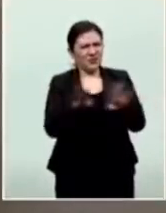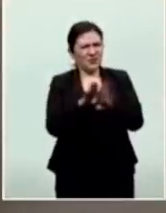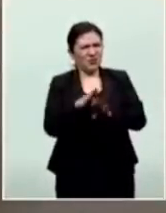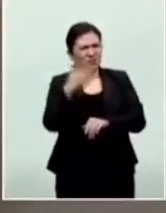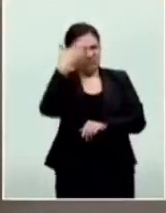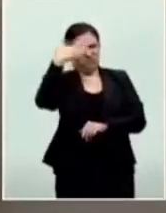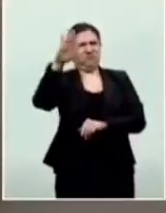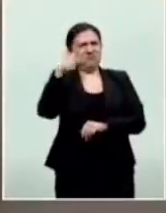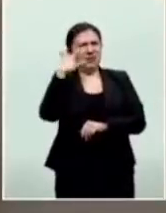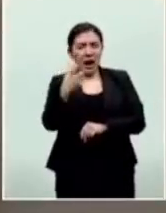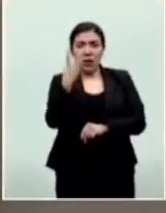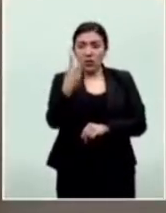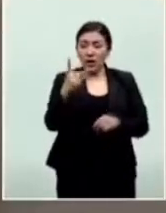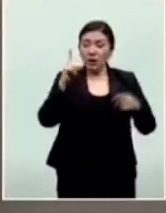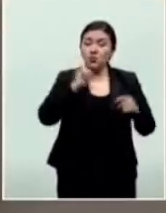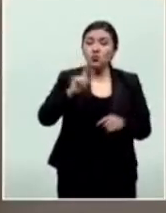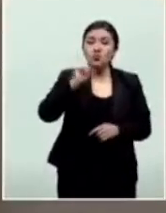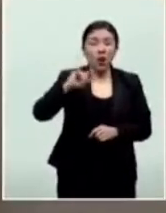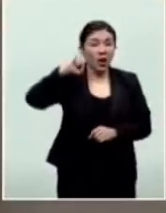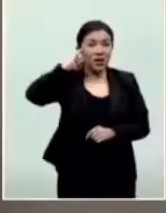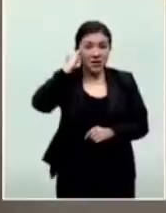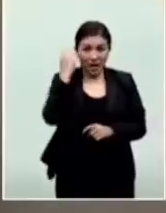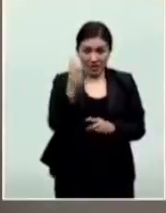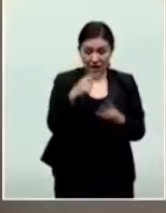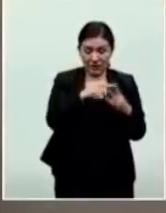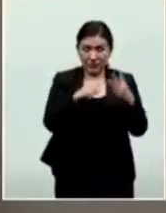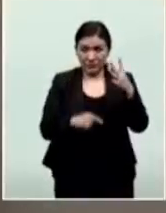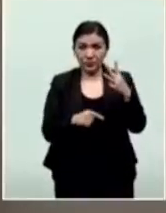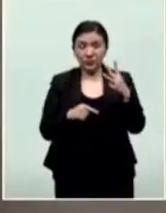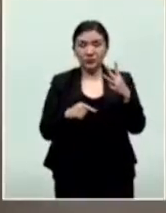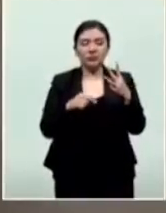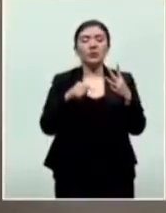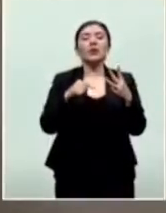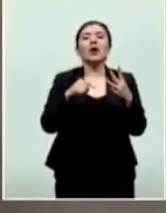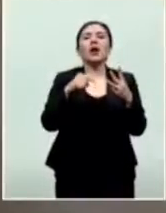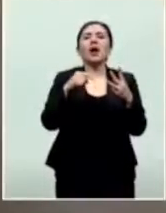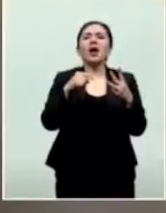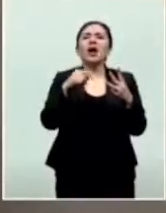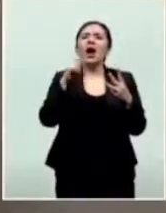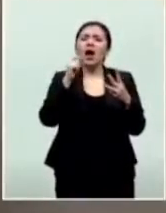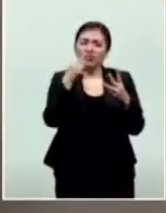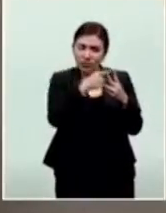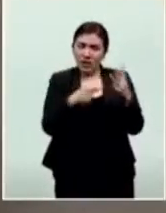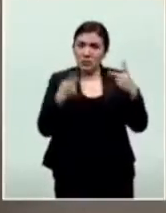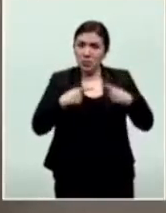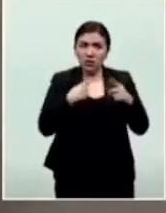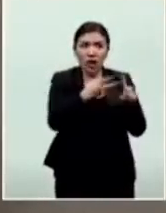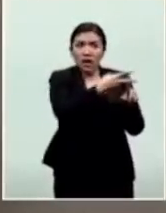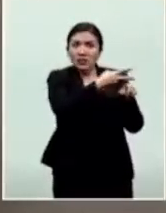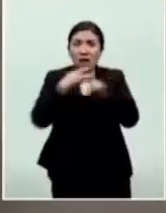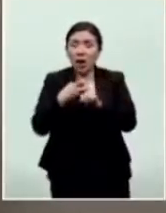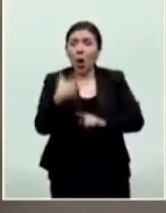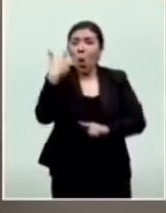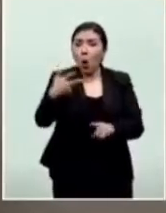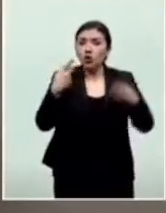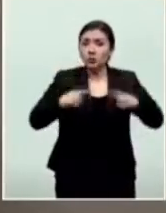tres indígenas, en este caso en el proceso que atrajimos había dos, hubieran secuestrado a ocho agentes de la